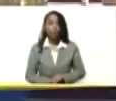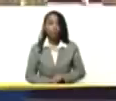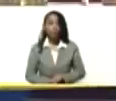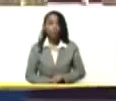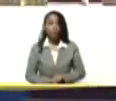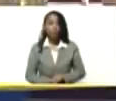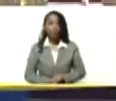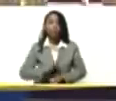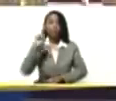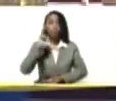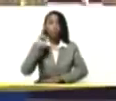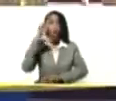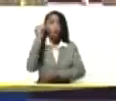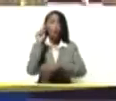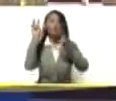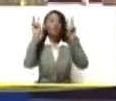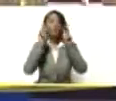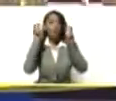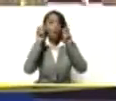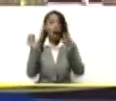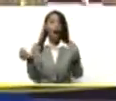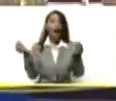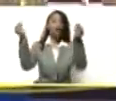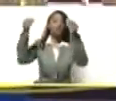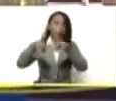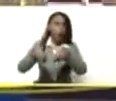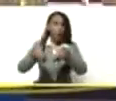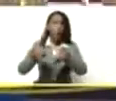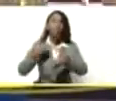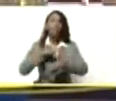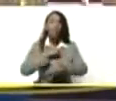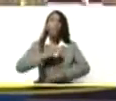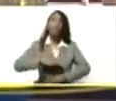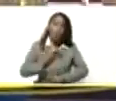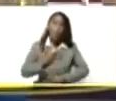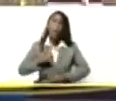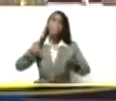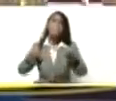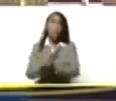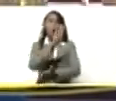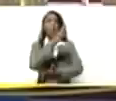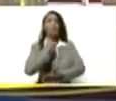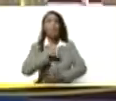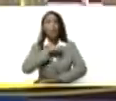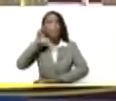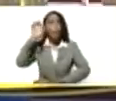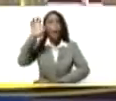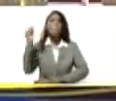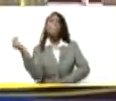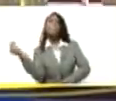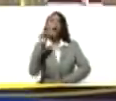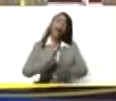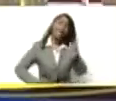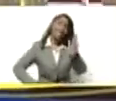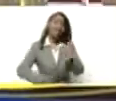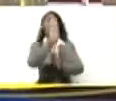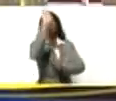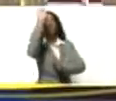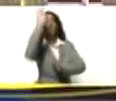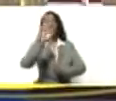si logramos nuevos consensos nosotros podemos impulsar a nuestro país aún más arriba